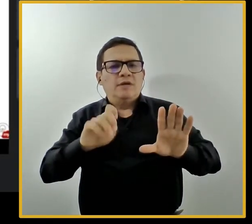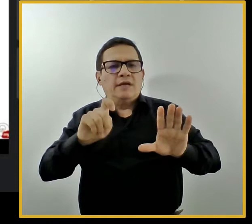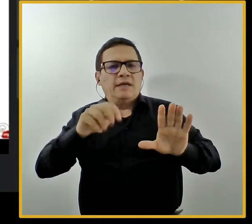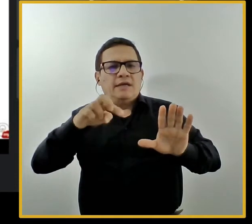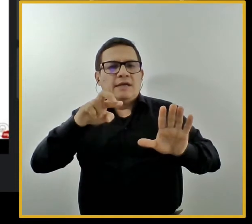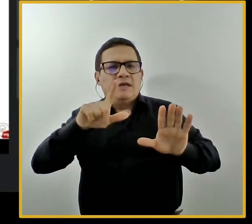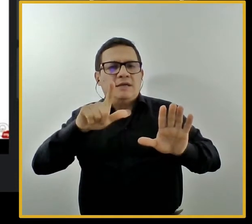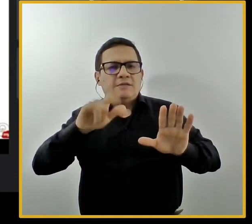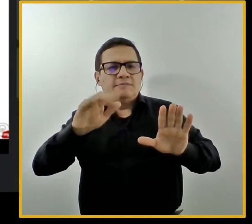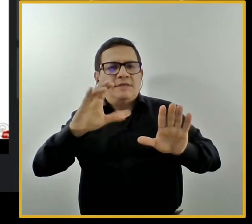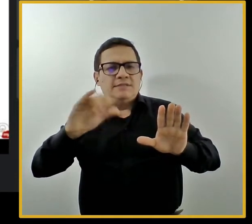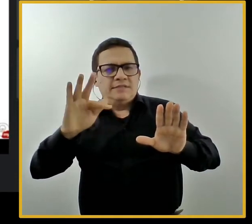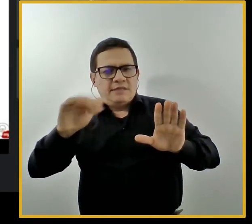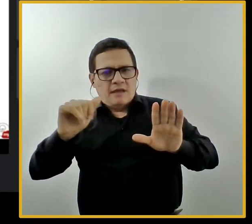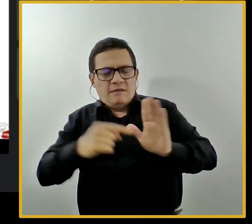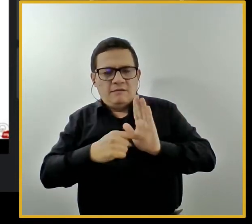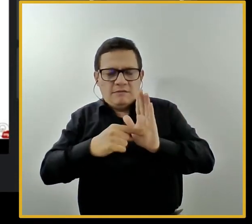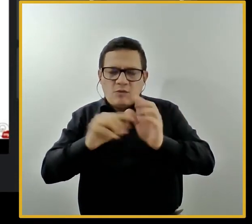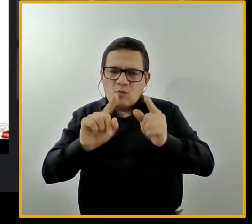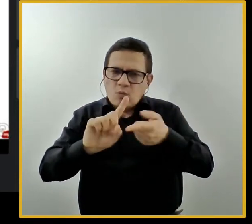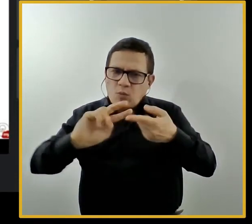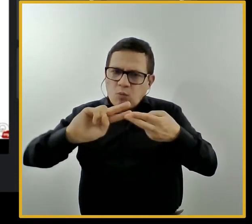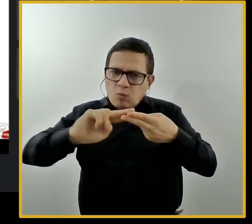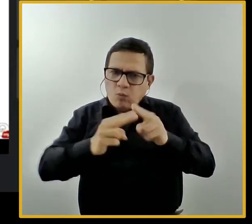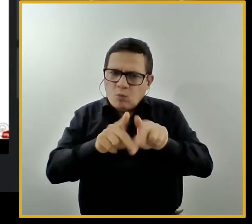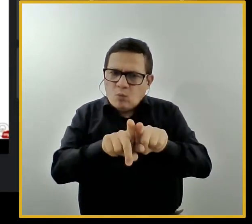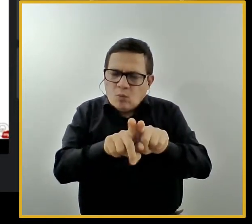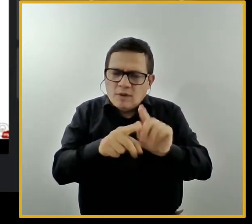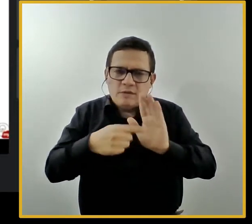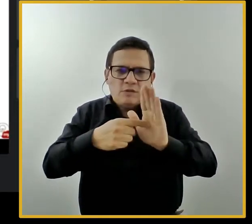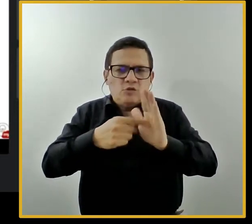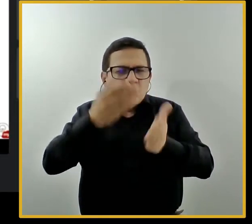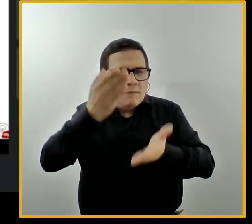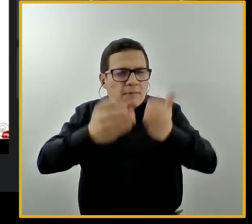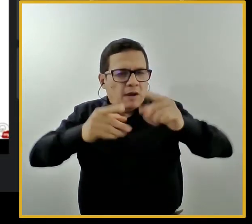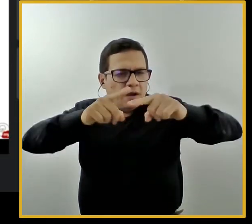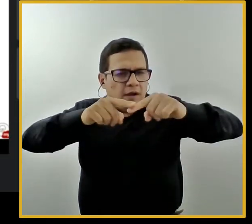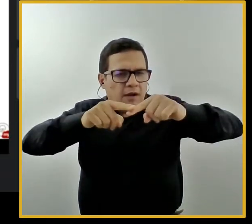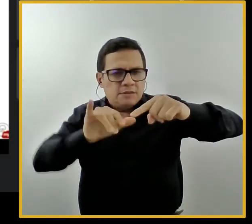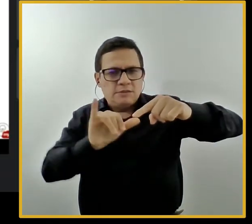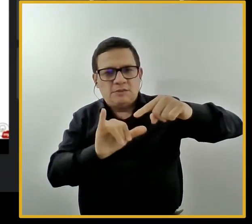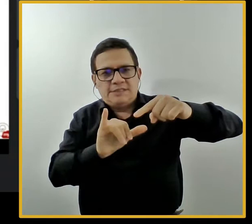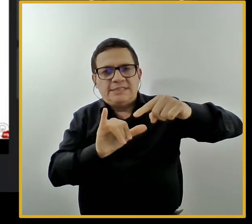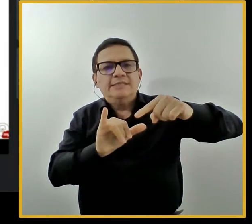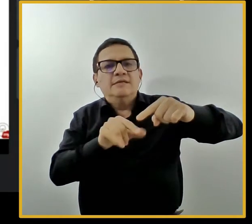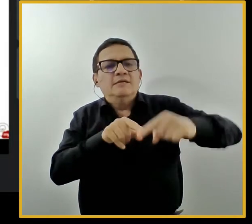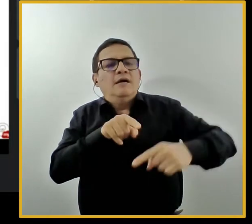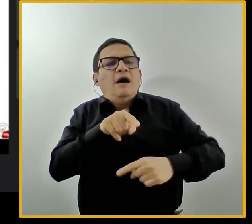darle, ¿cierto? Es donde esa variable dependiente y pues